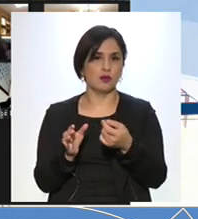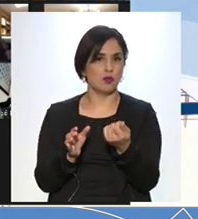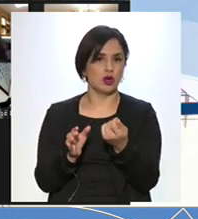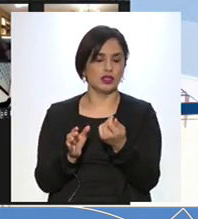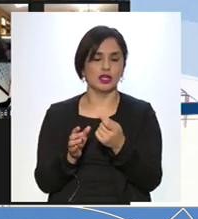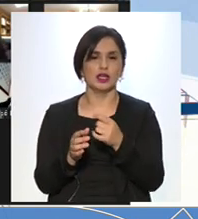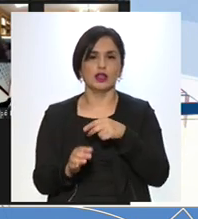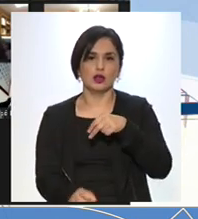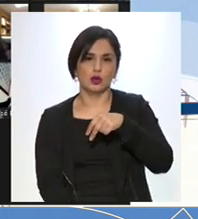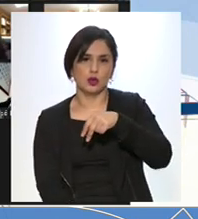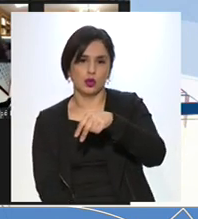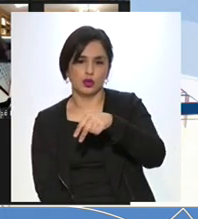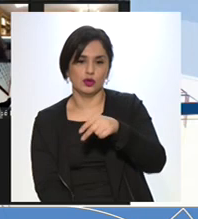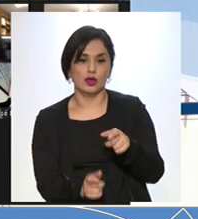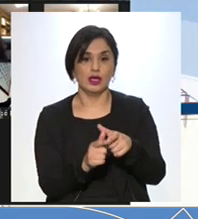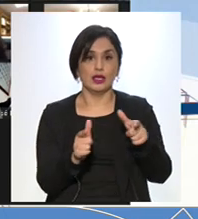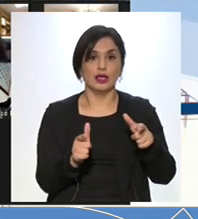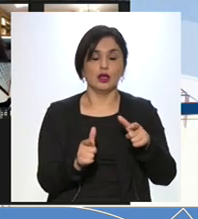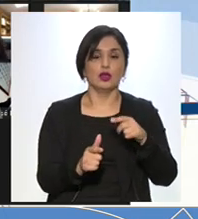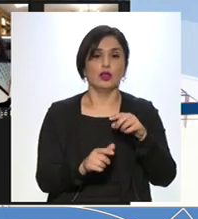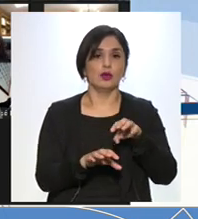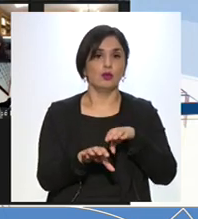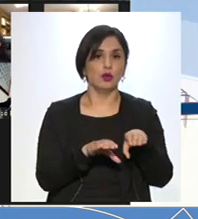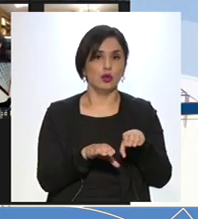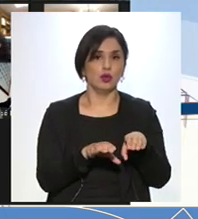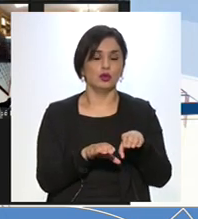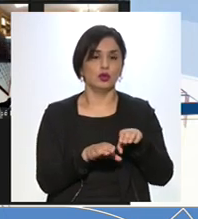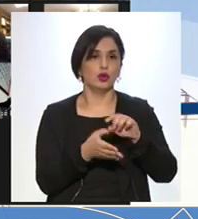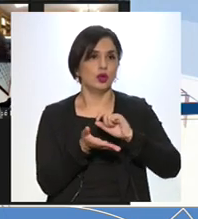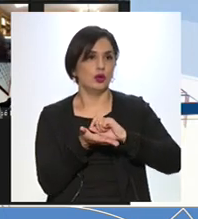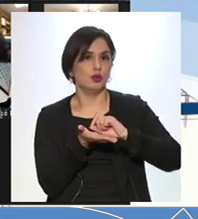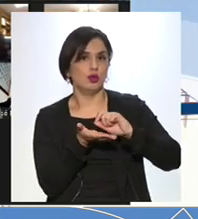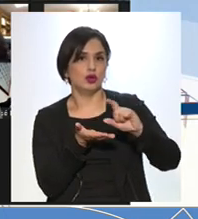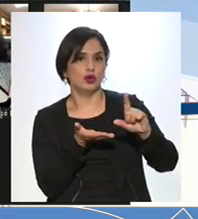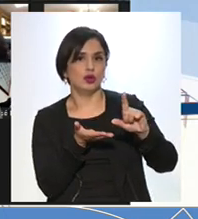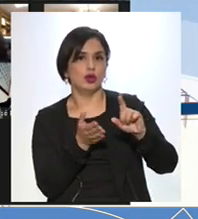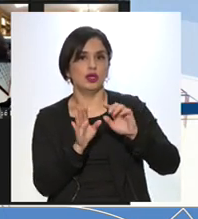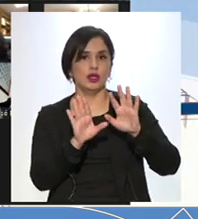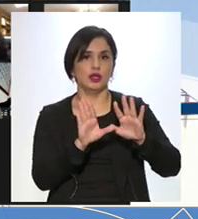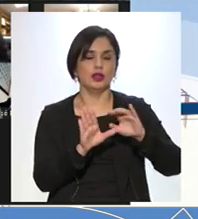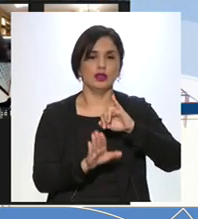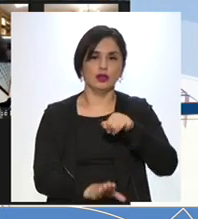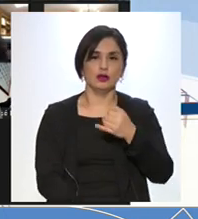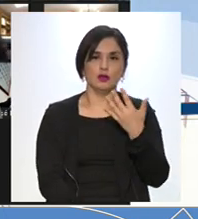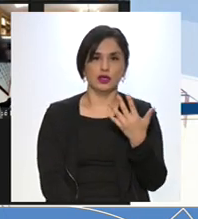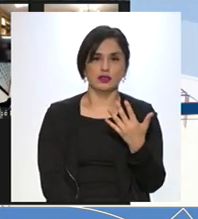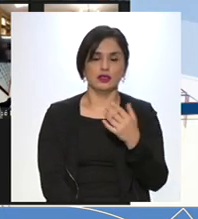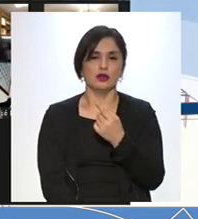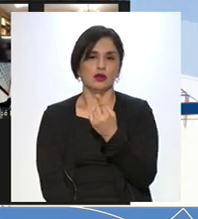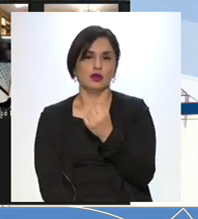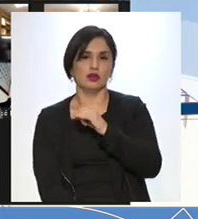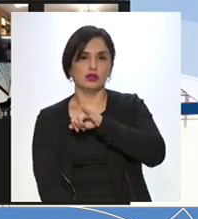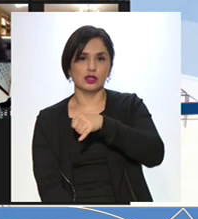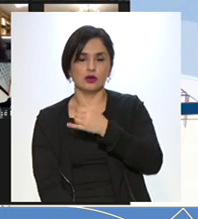por ejemplo, para el crecimiento del producto, ¿cierto? Se está proyectando ahora un rango entre 10,5 y 11,5% comparado con el